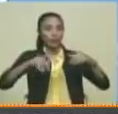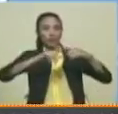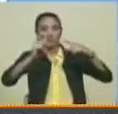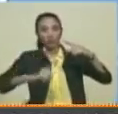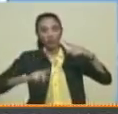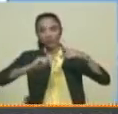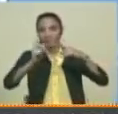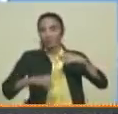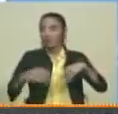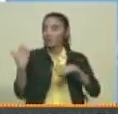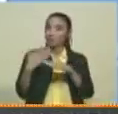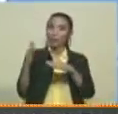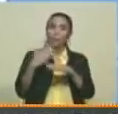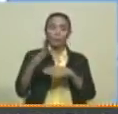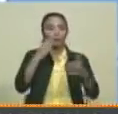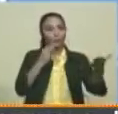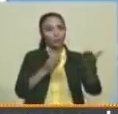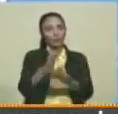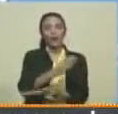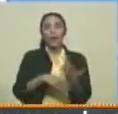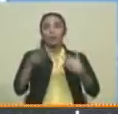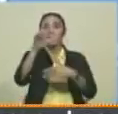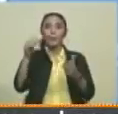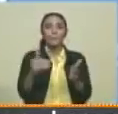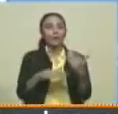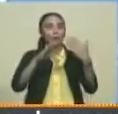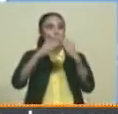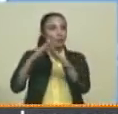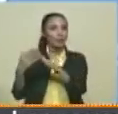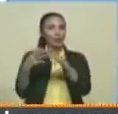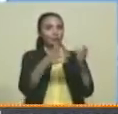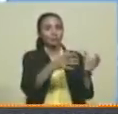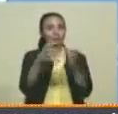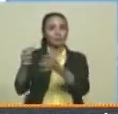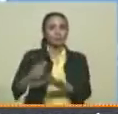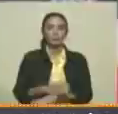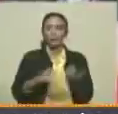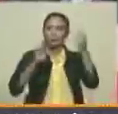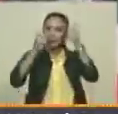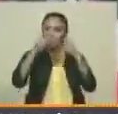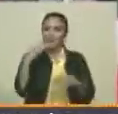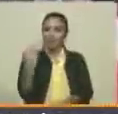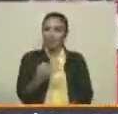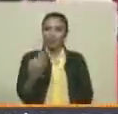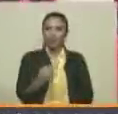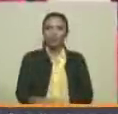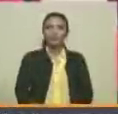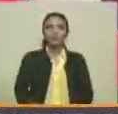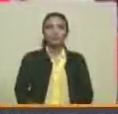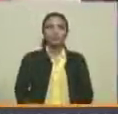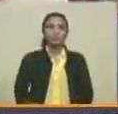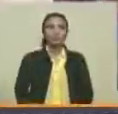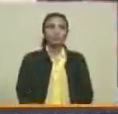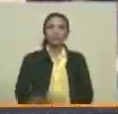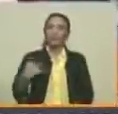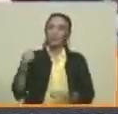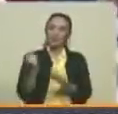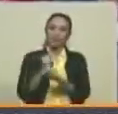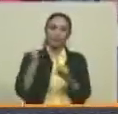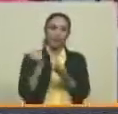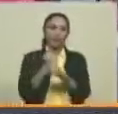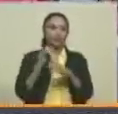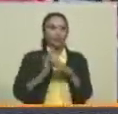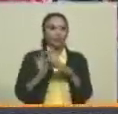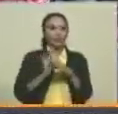truene o relampaguee, habrá 3.000 comunas, comandante Chávez. Comunas de verdad, verdad. Trabajando,